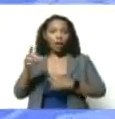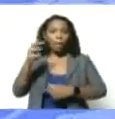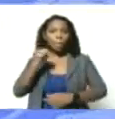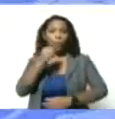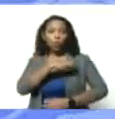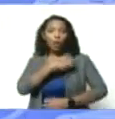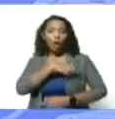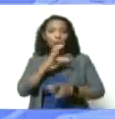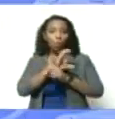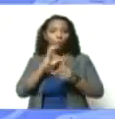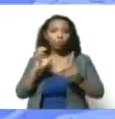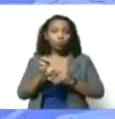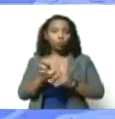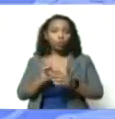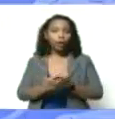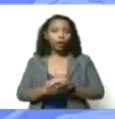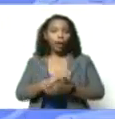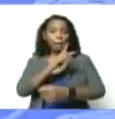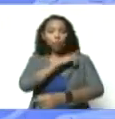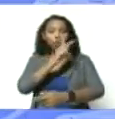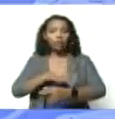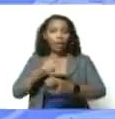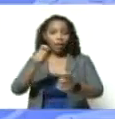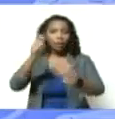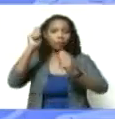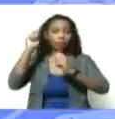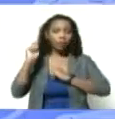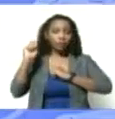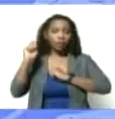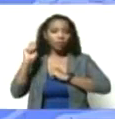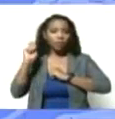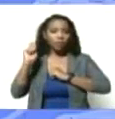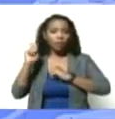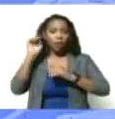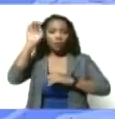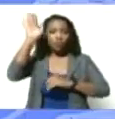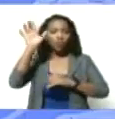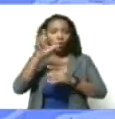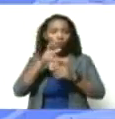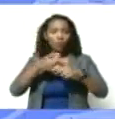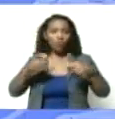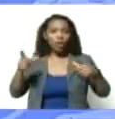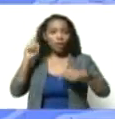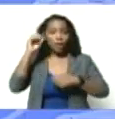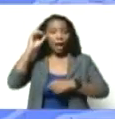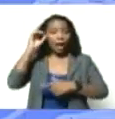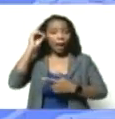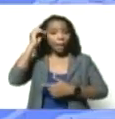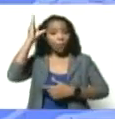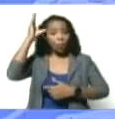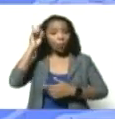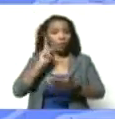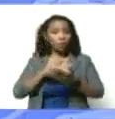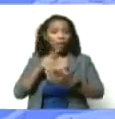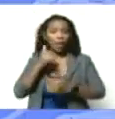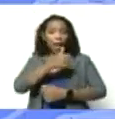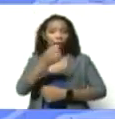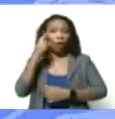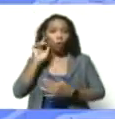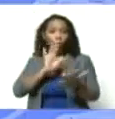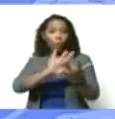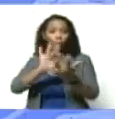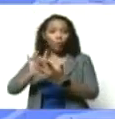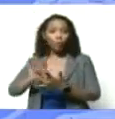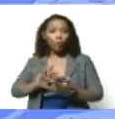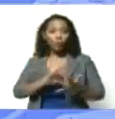cultura, la poesía, y que ese legado sea ejemplo para las futuras generaciones. Tenía esa capacidad de llegarle a cada uno de nosotros. Y algún